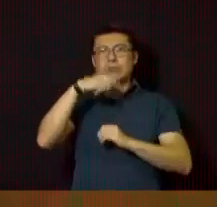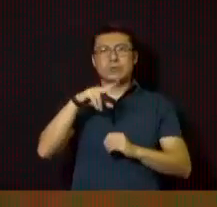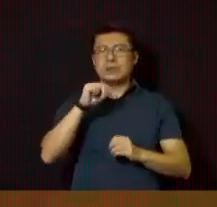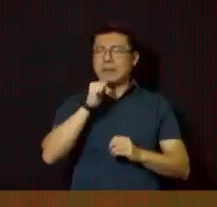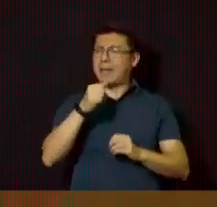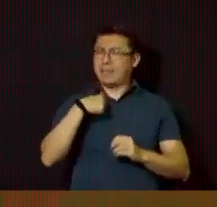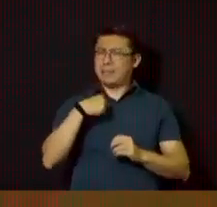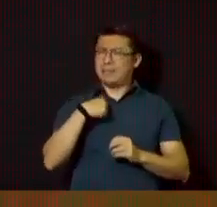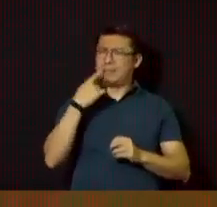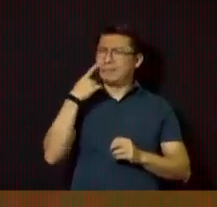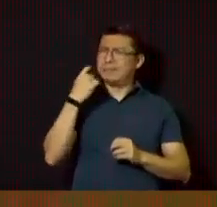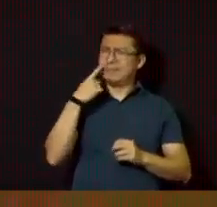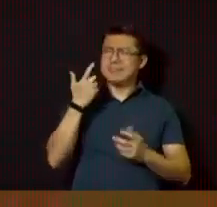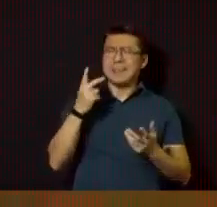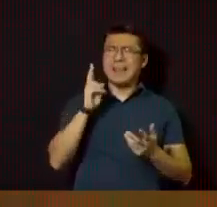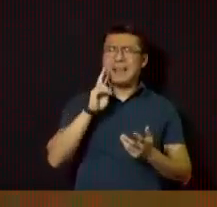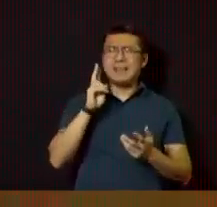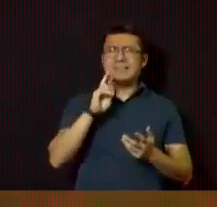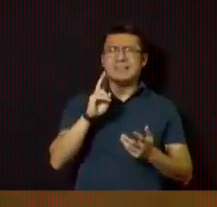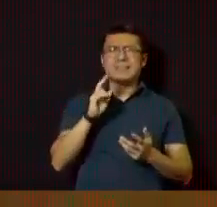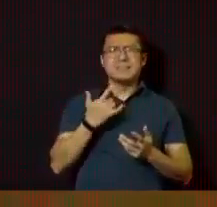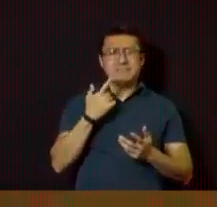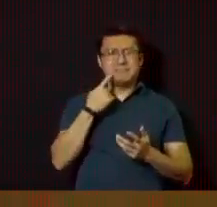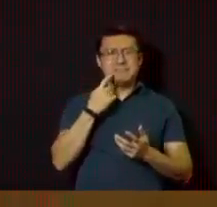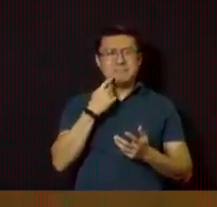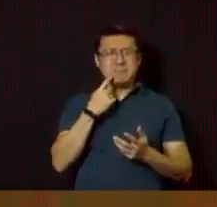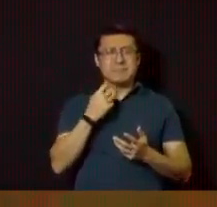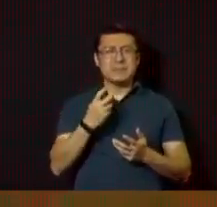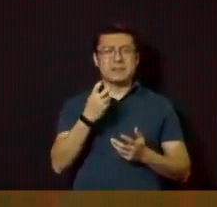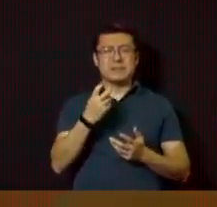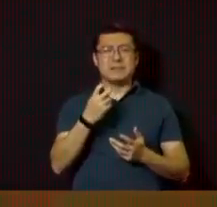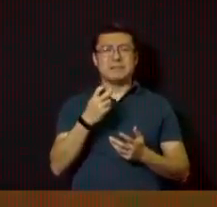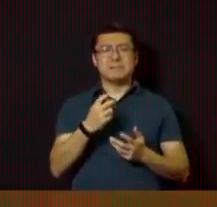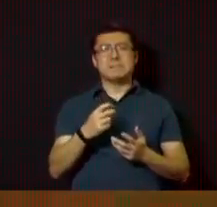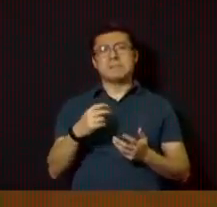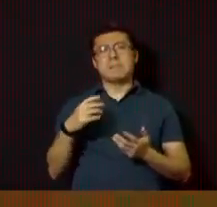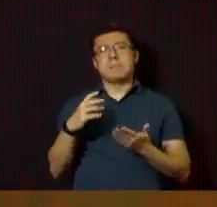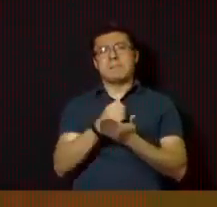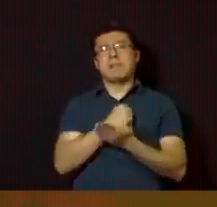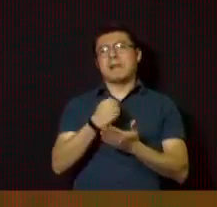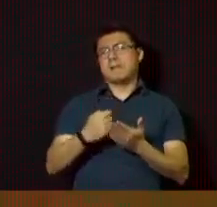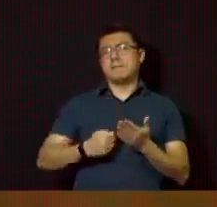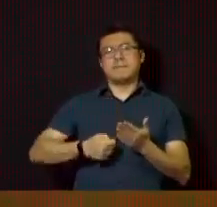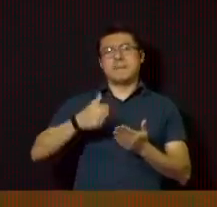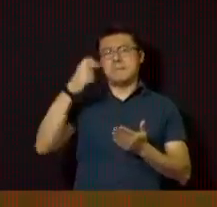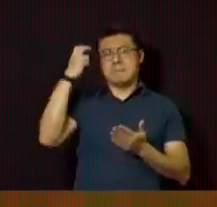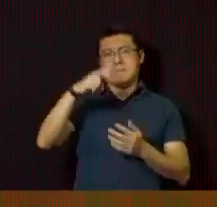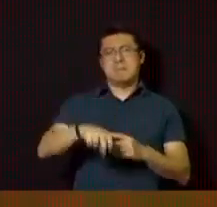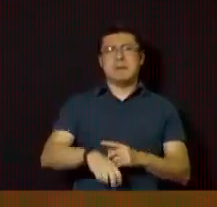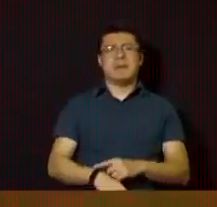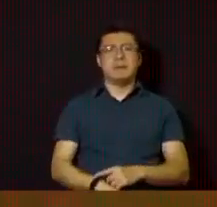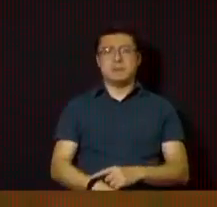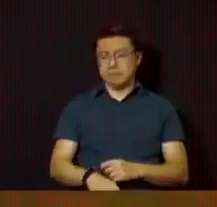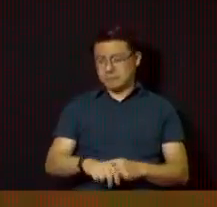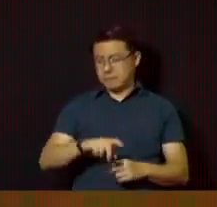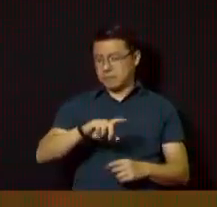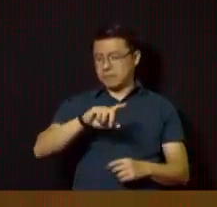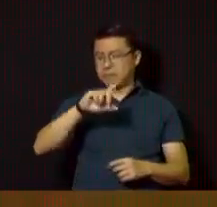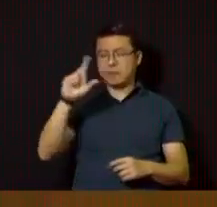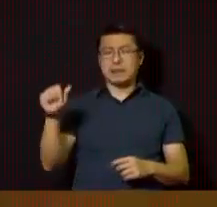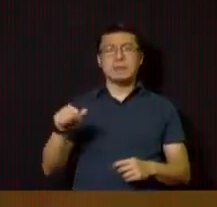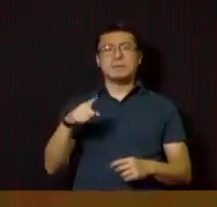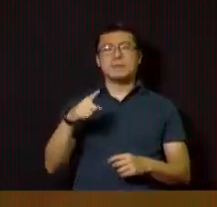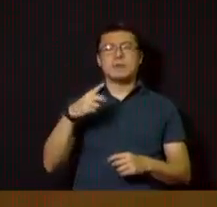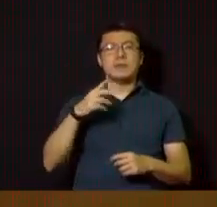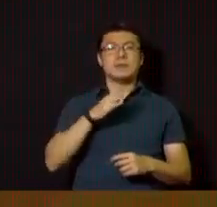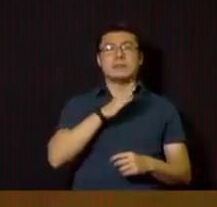poder ver, ¿no? Y fue así que gano mi primer viaje. Luego nos fuimos